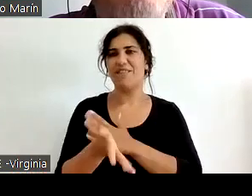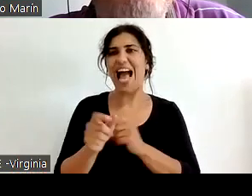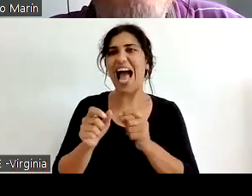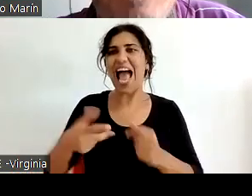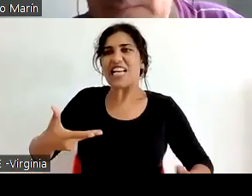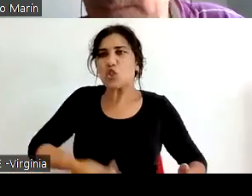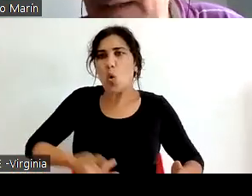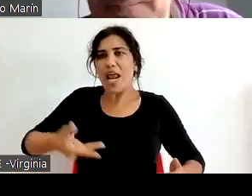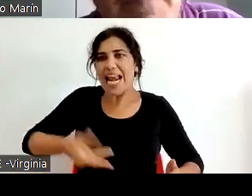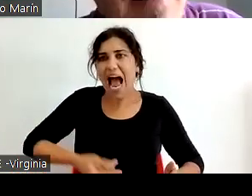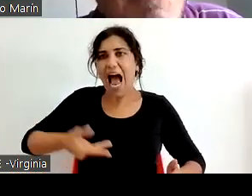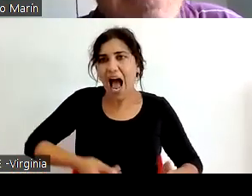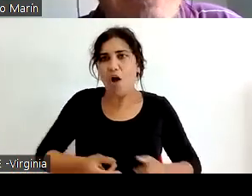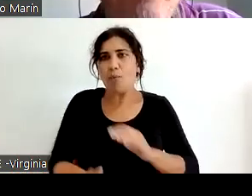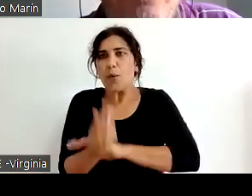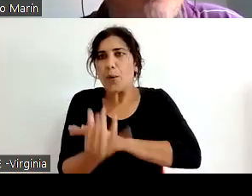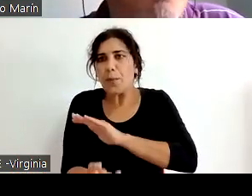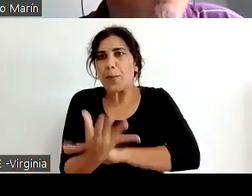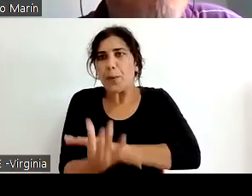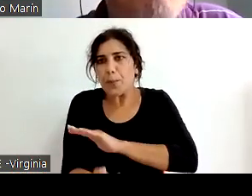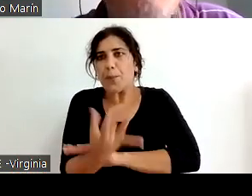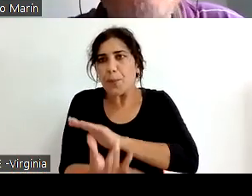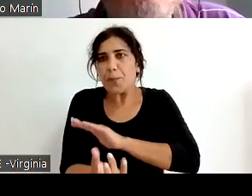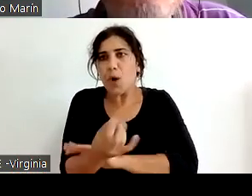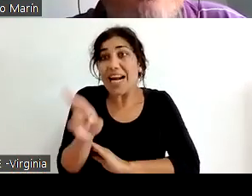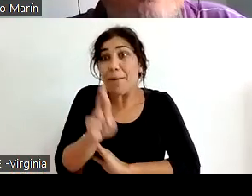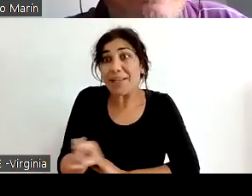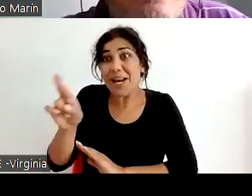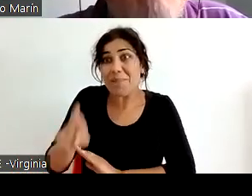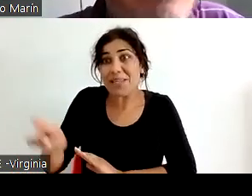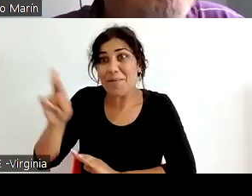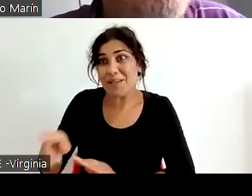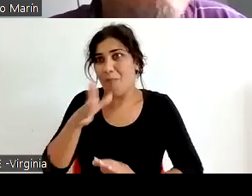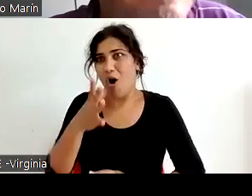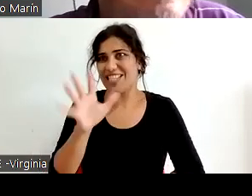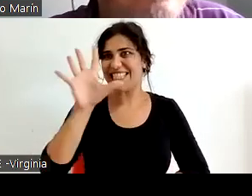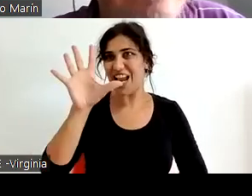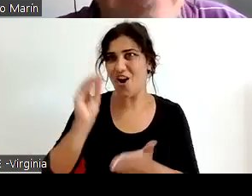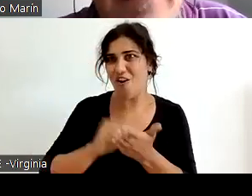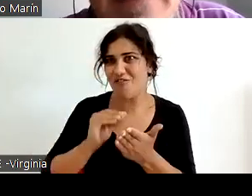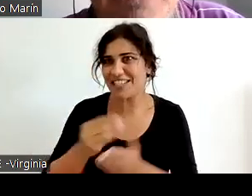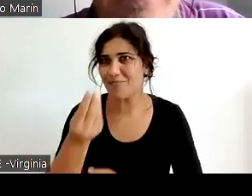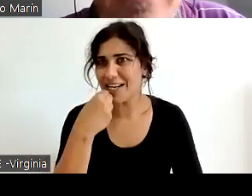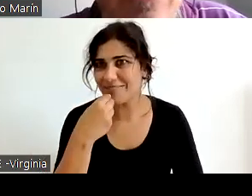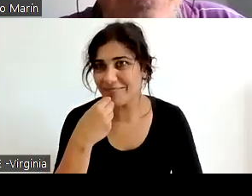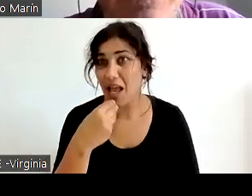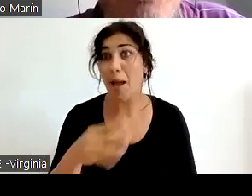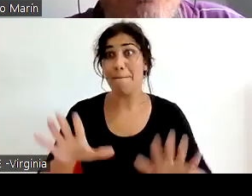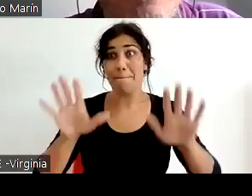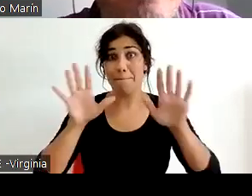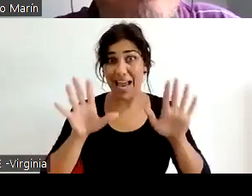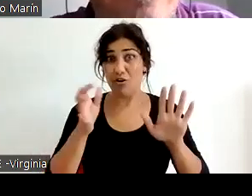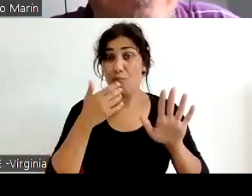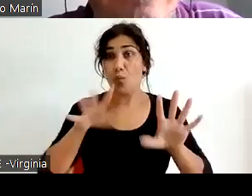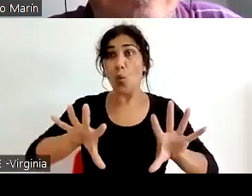forma más repetida que si comiésemos menos veces, pero la sobrecarga a la hora de